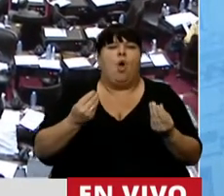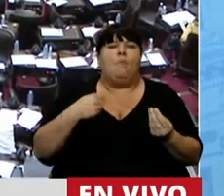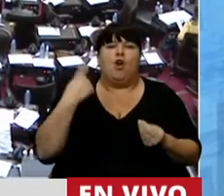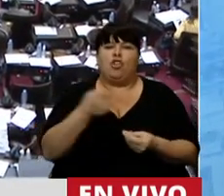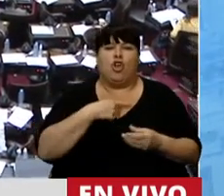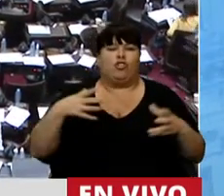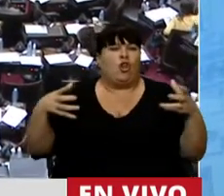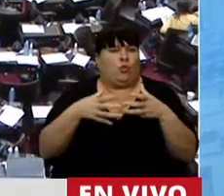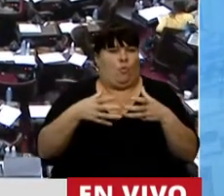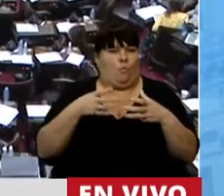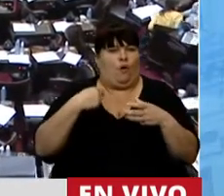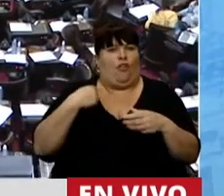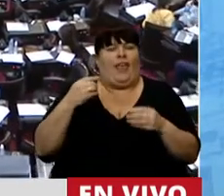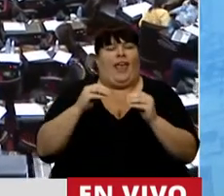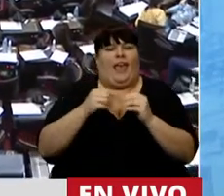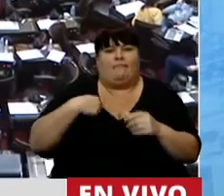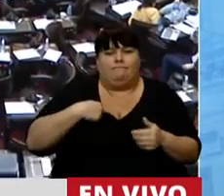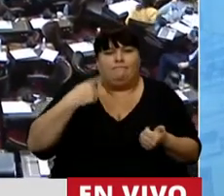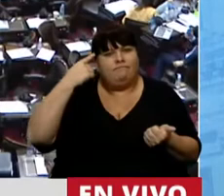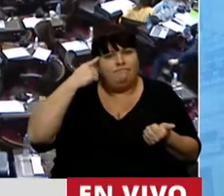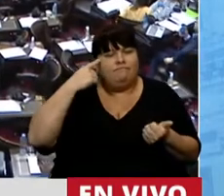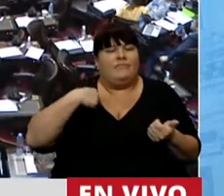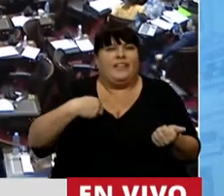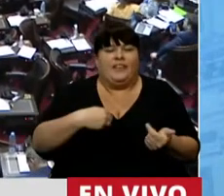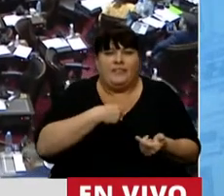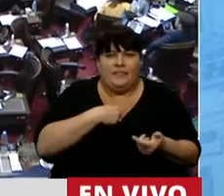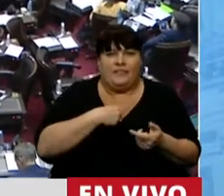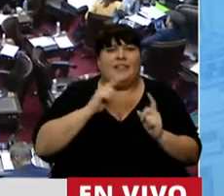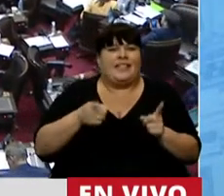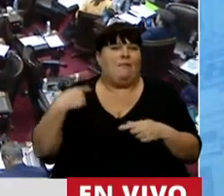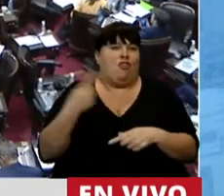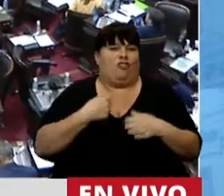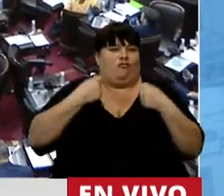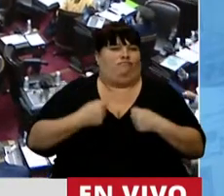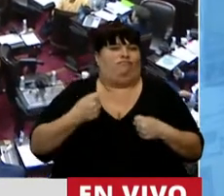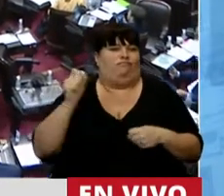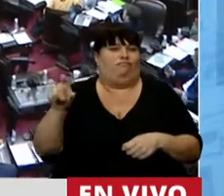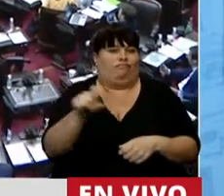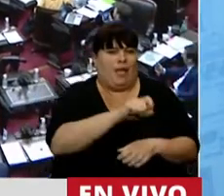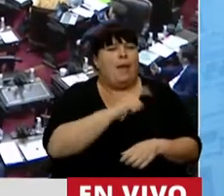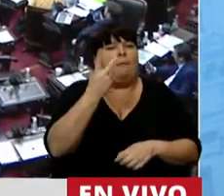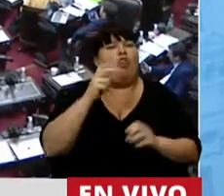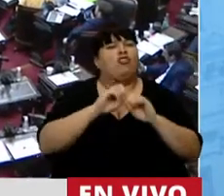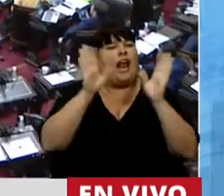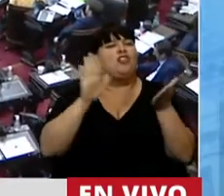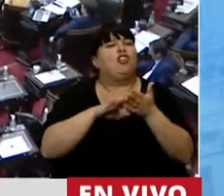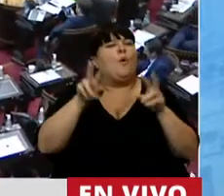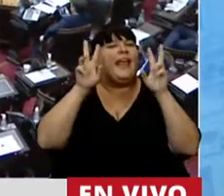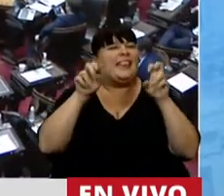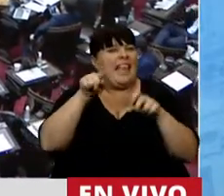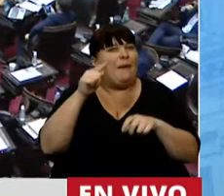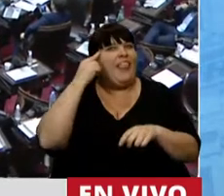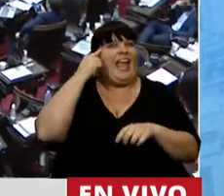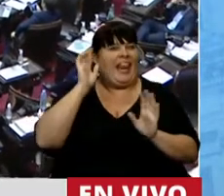somos el conjunto de nuestras razones, de nuestras pasiones y nuestras convicciones. Pero dos aclaraciones respecto de